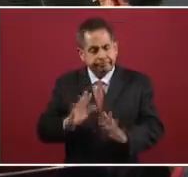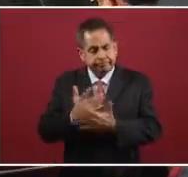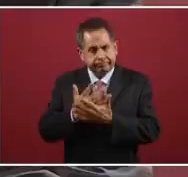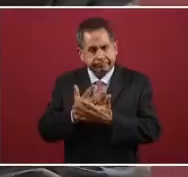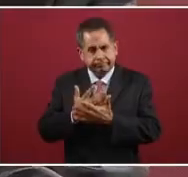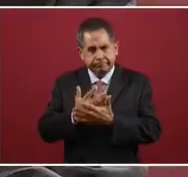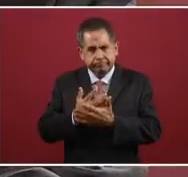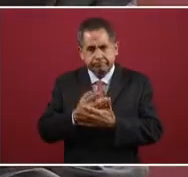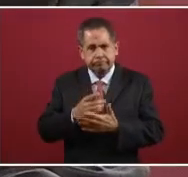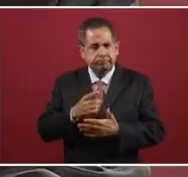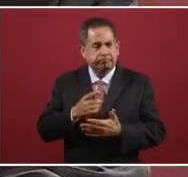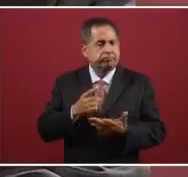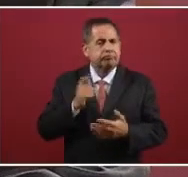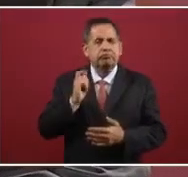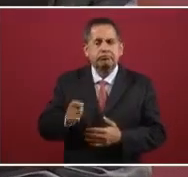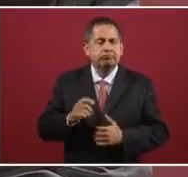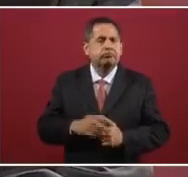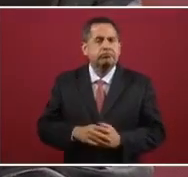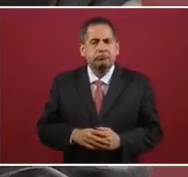a todos los